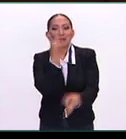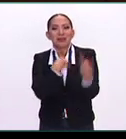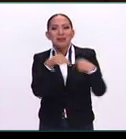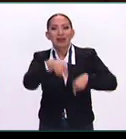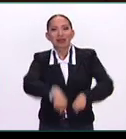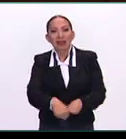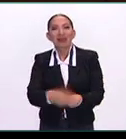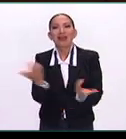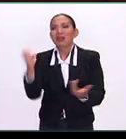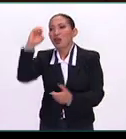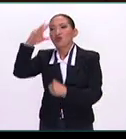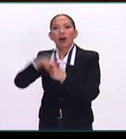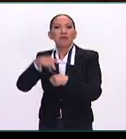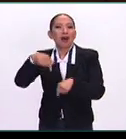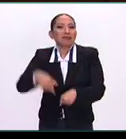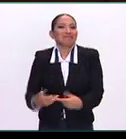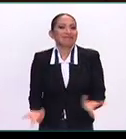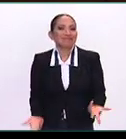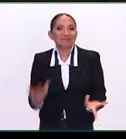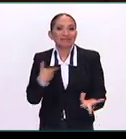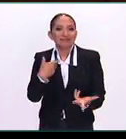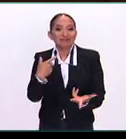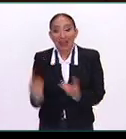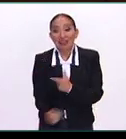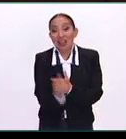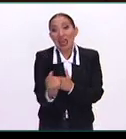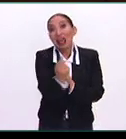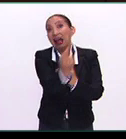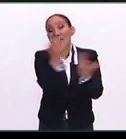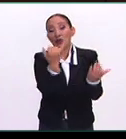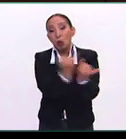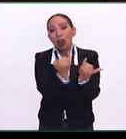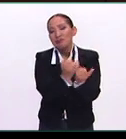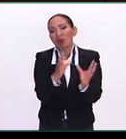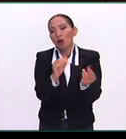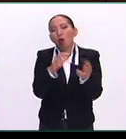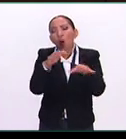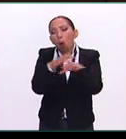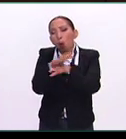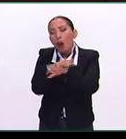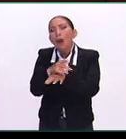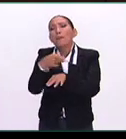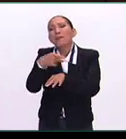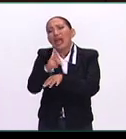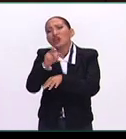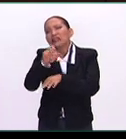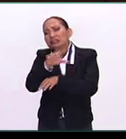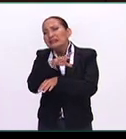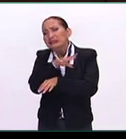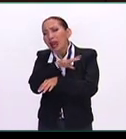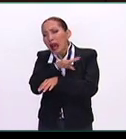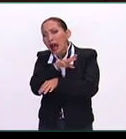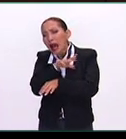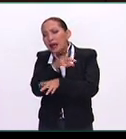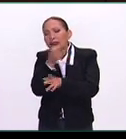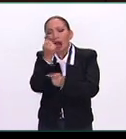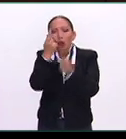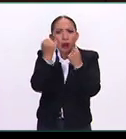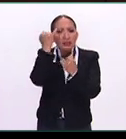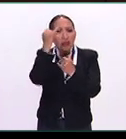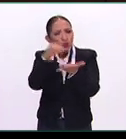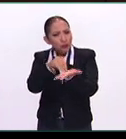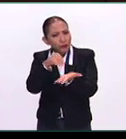de la cultura europea, pues no pueden pasar en vano, ¿verdad? Pero sí subsisten muchas